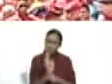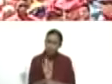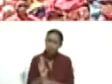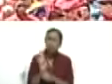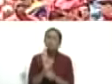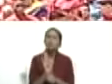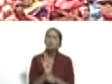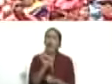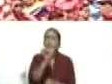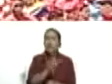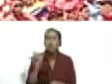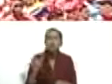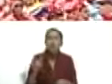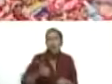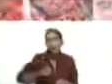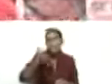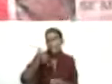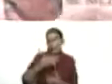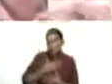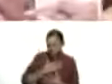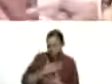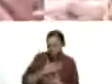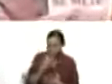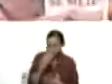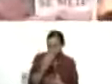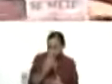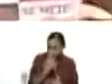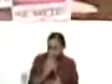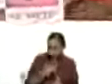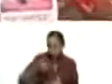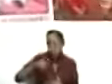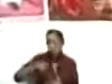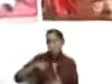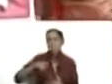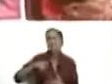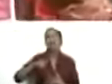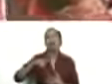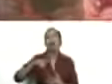gente más necesitada. Se